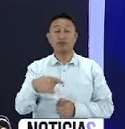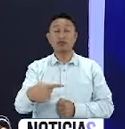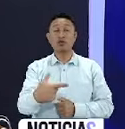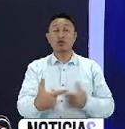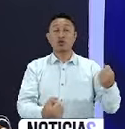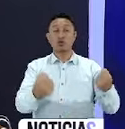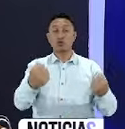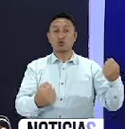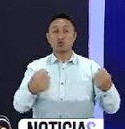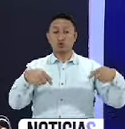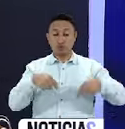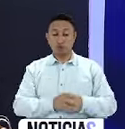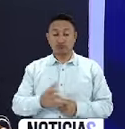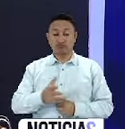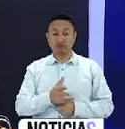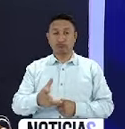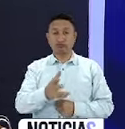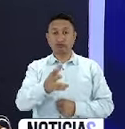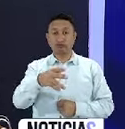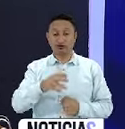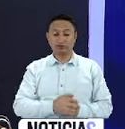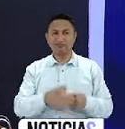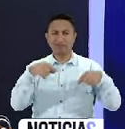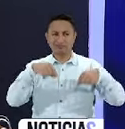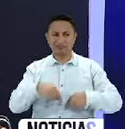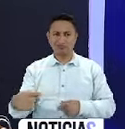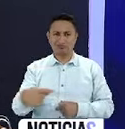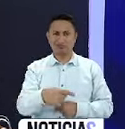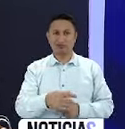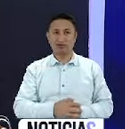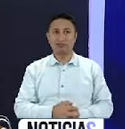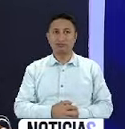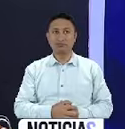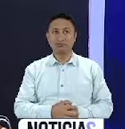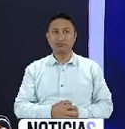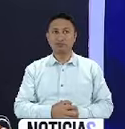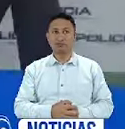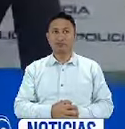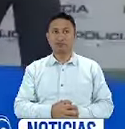que circulaban los sospechosos también resultó herido.